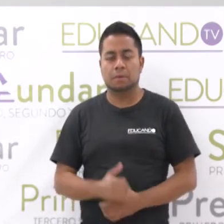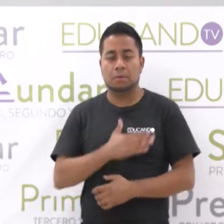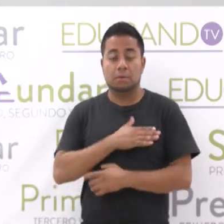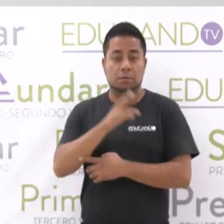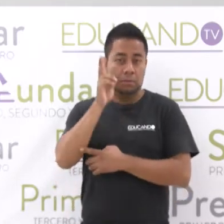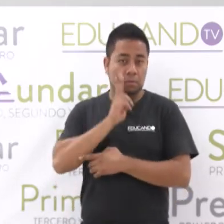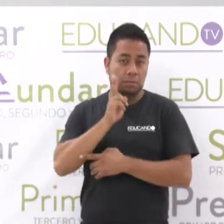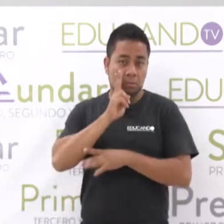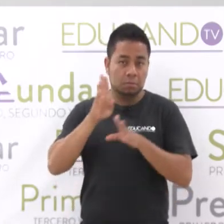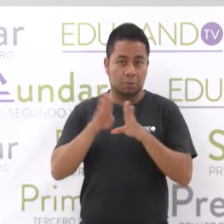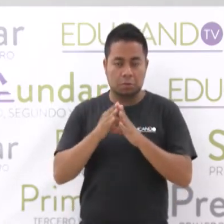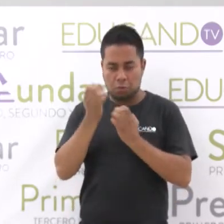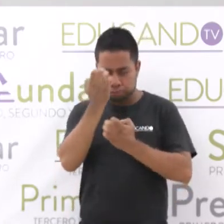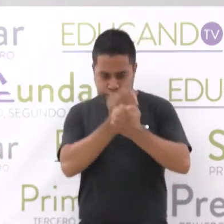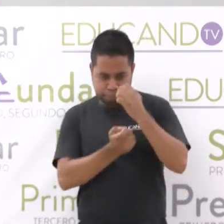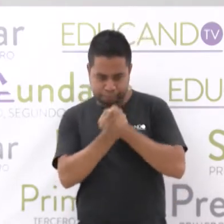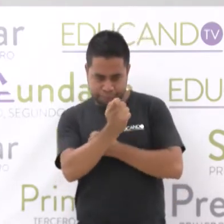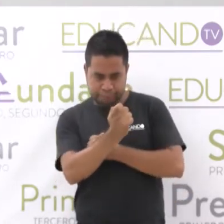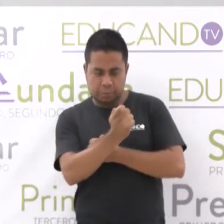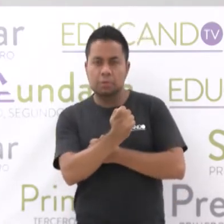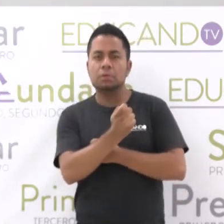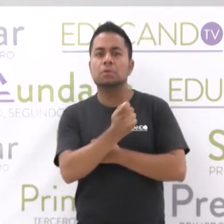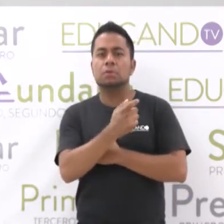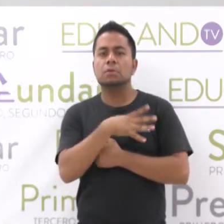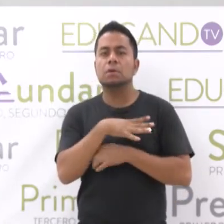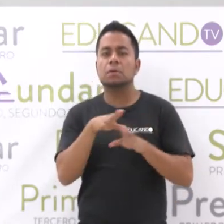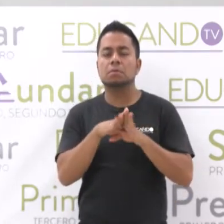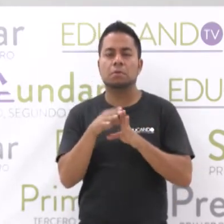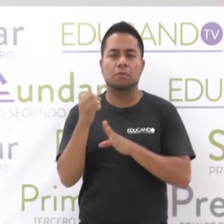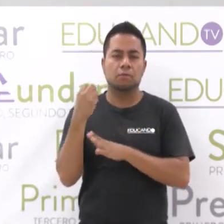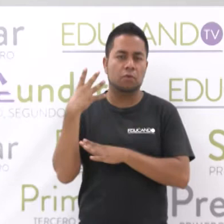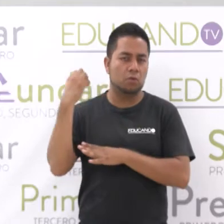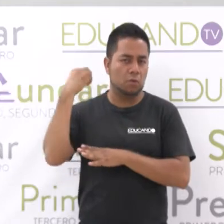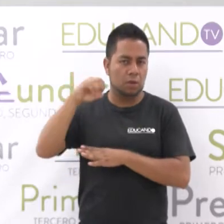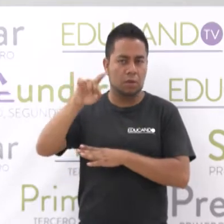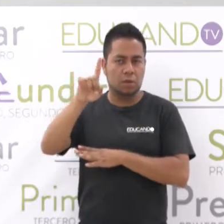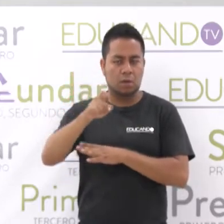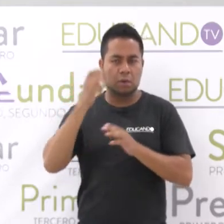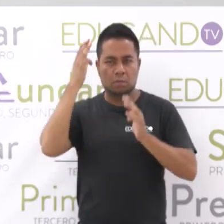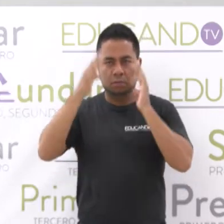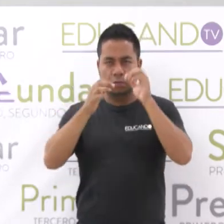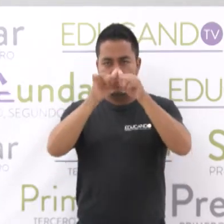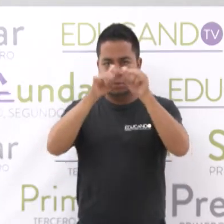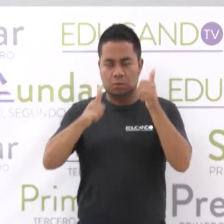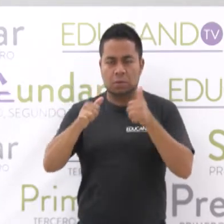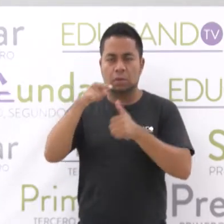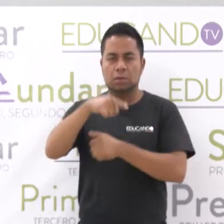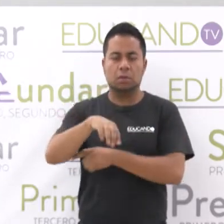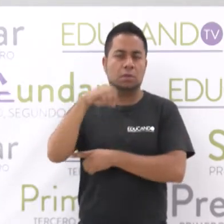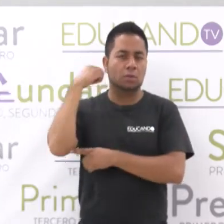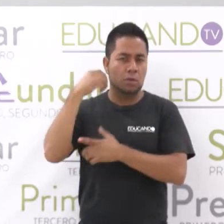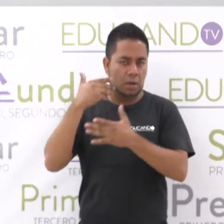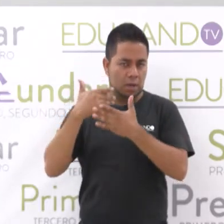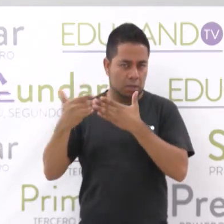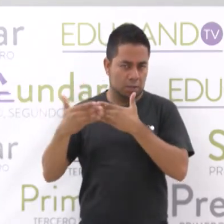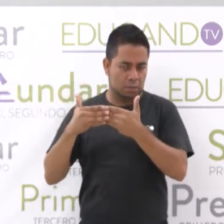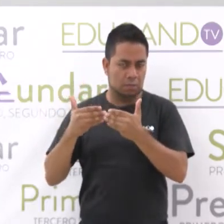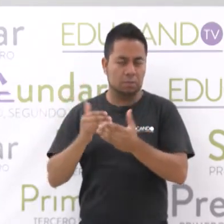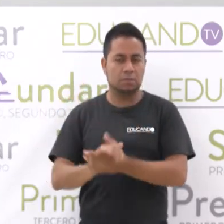Bueno, vamos a empezar a analizarla rápidamente. Estos, Foro Oaxaqueño del Agua y Museo de Arte Contemporáneo de